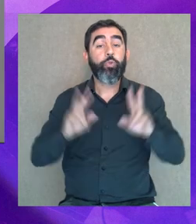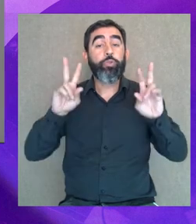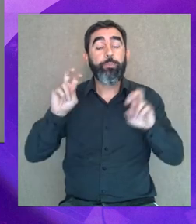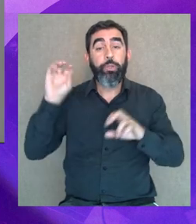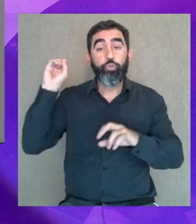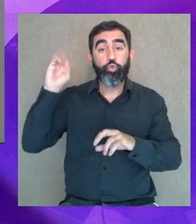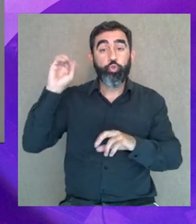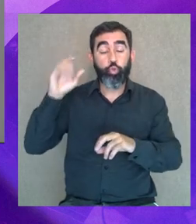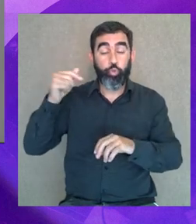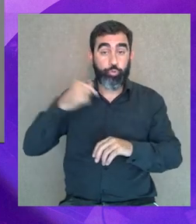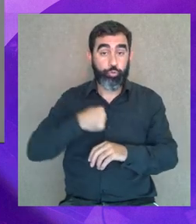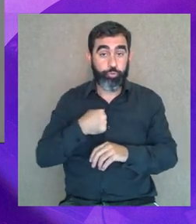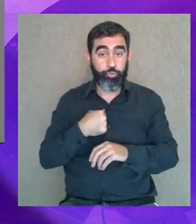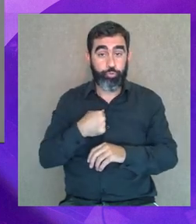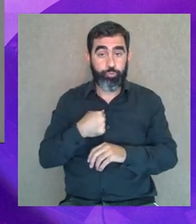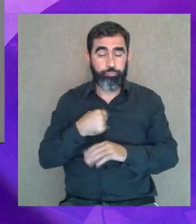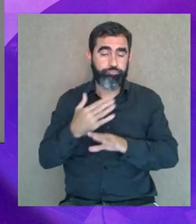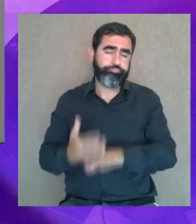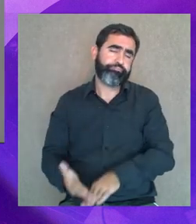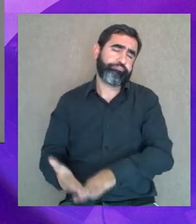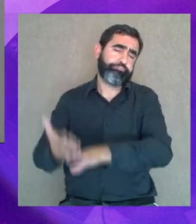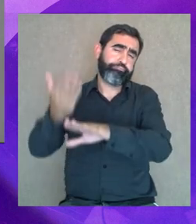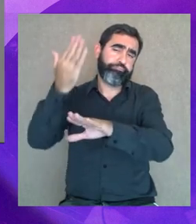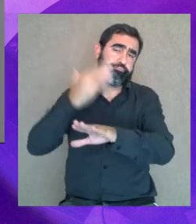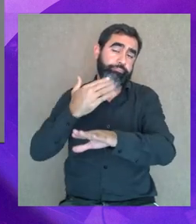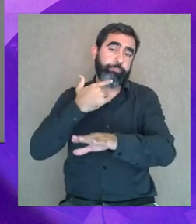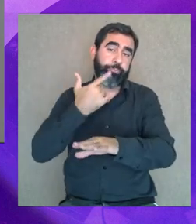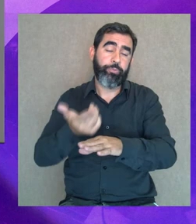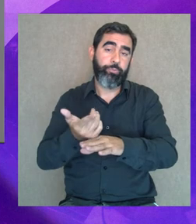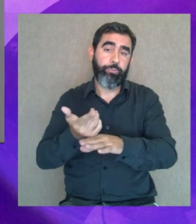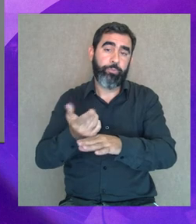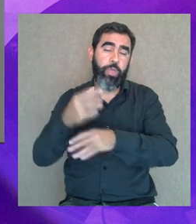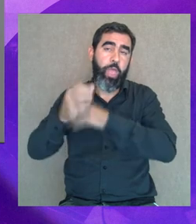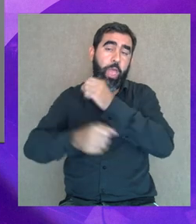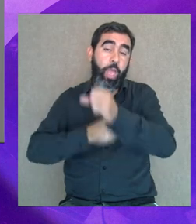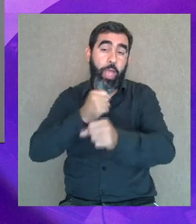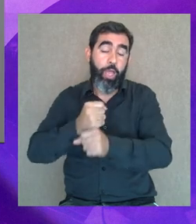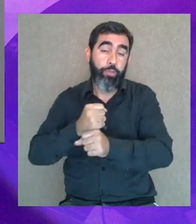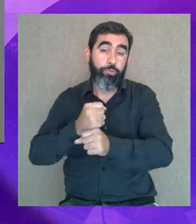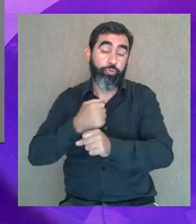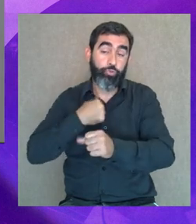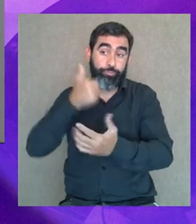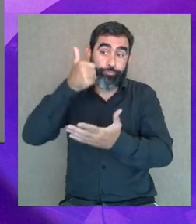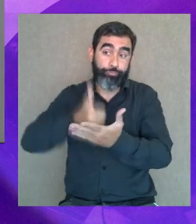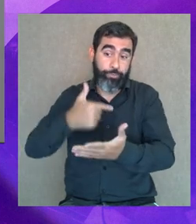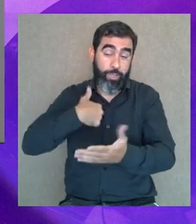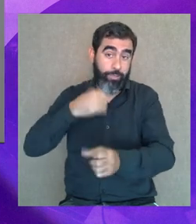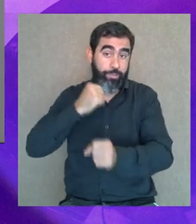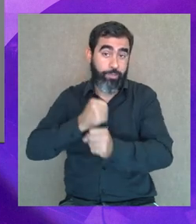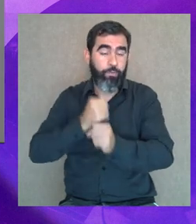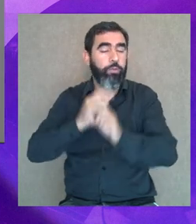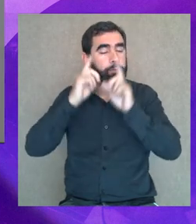respecto al sobre si yo me remonto a los años que hace que estoy